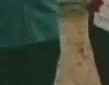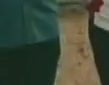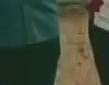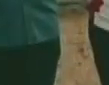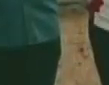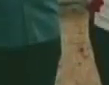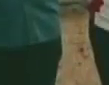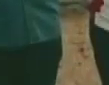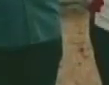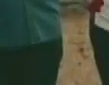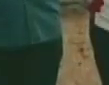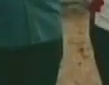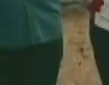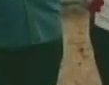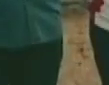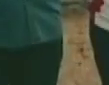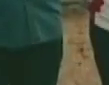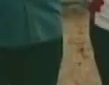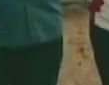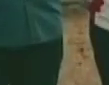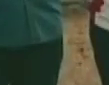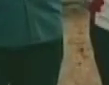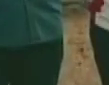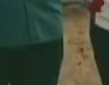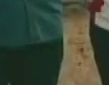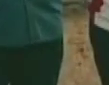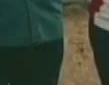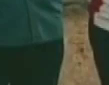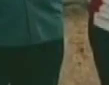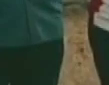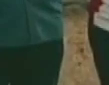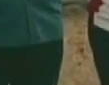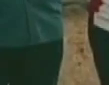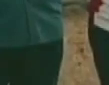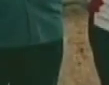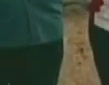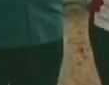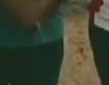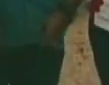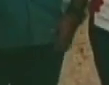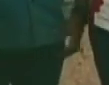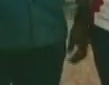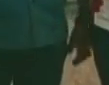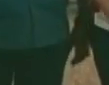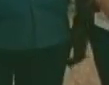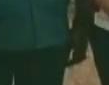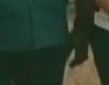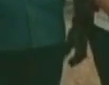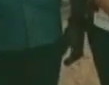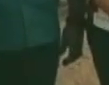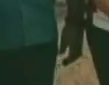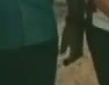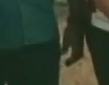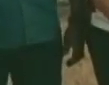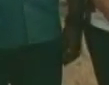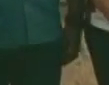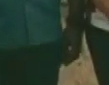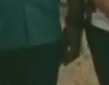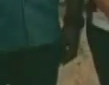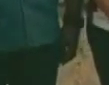municipio iribarren complejo ferial donde será la sede de la segunda expo